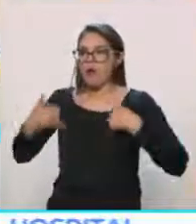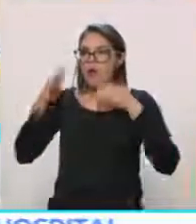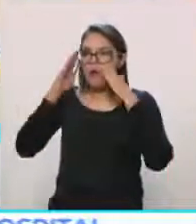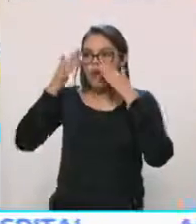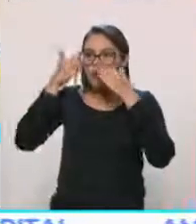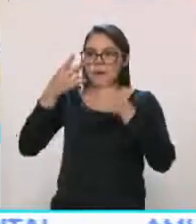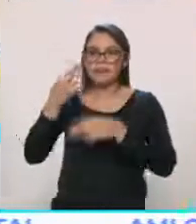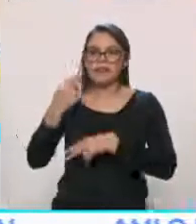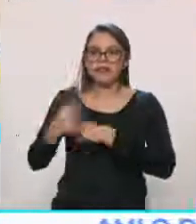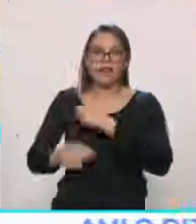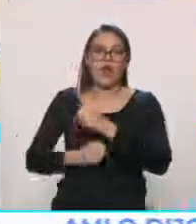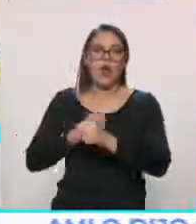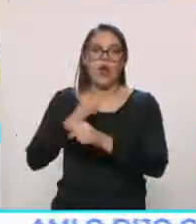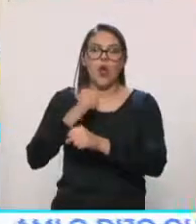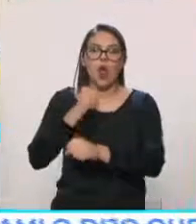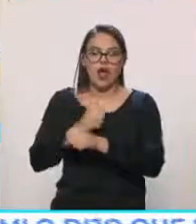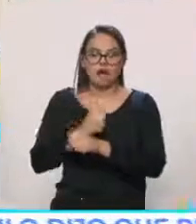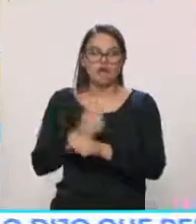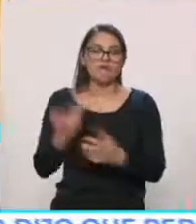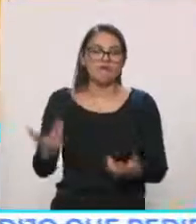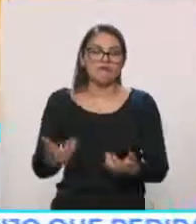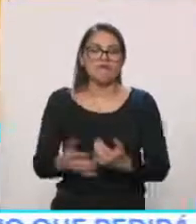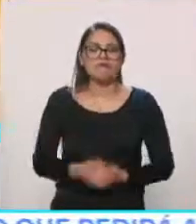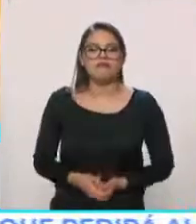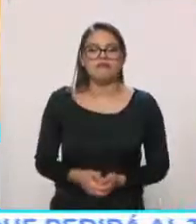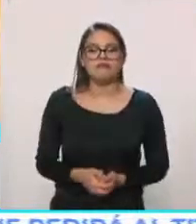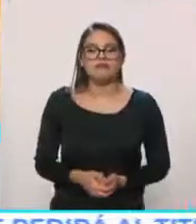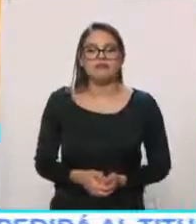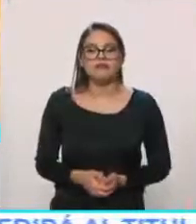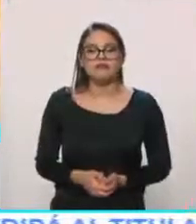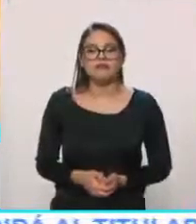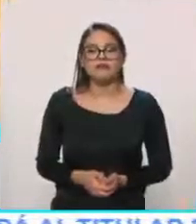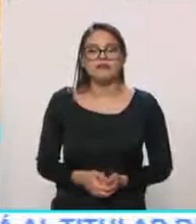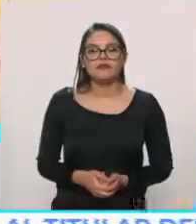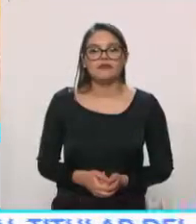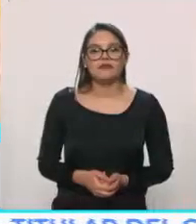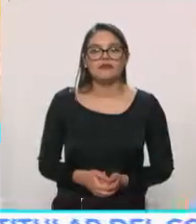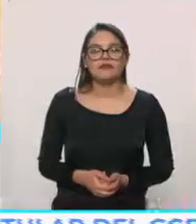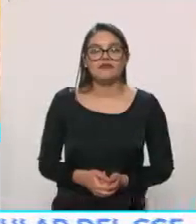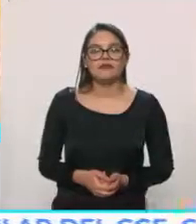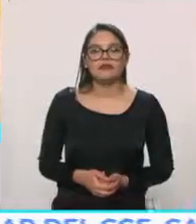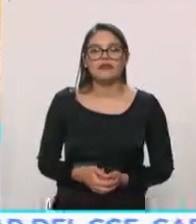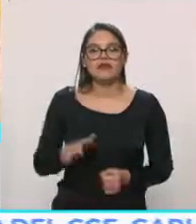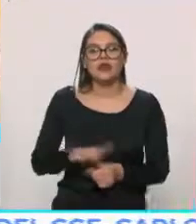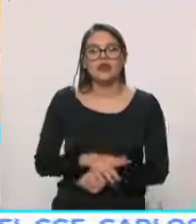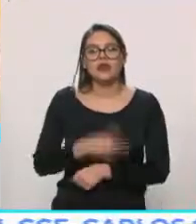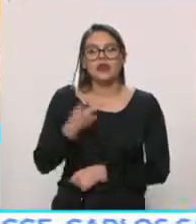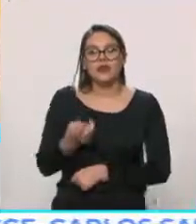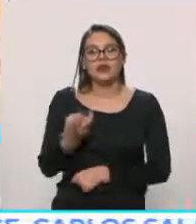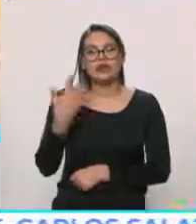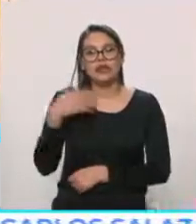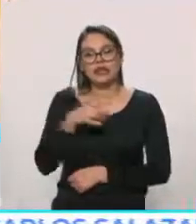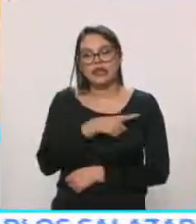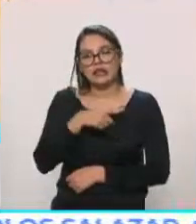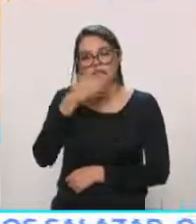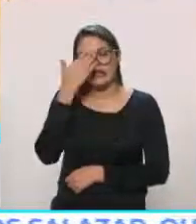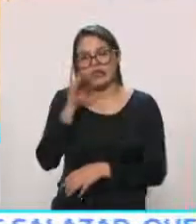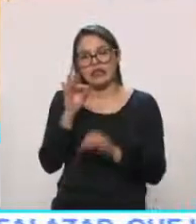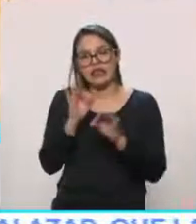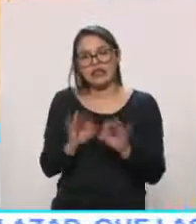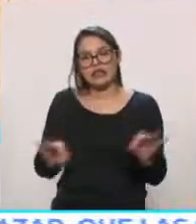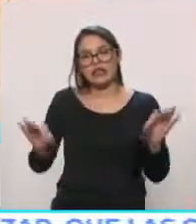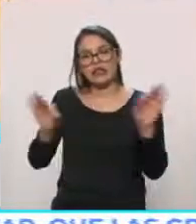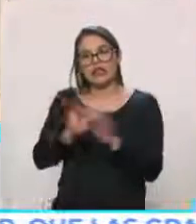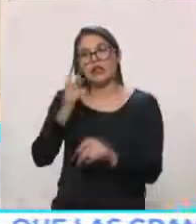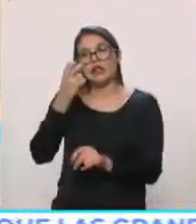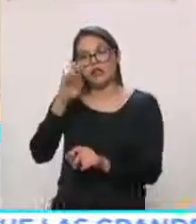de 25 años. Y te decía, bueno, es importante que veamos la cultura como